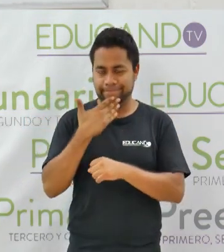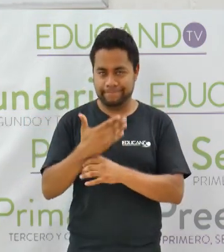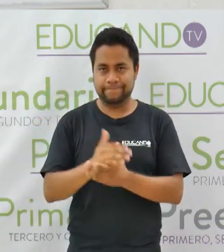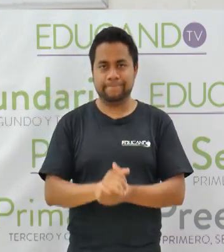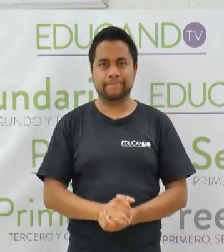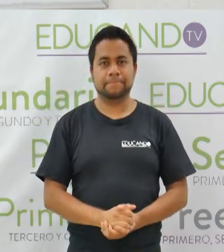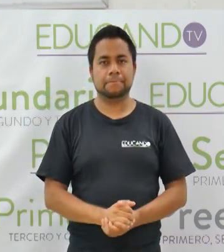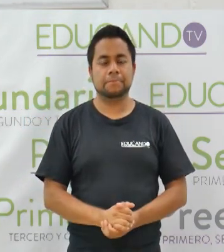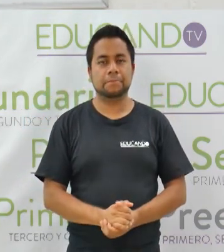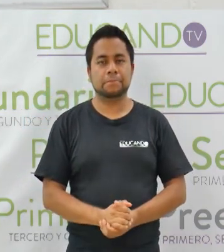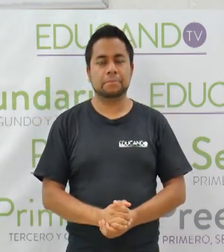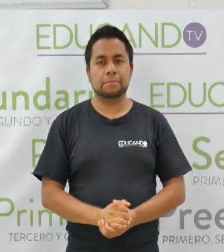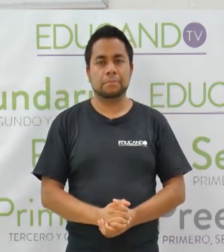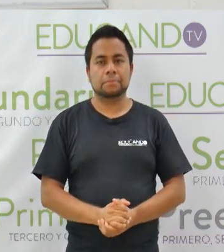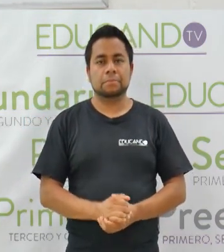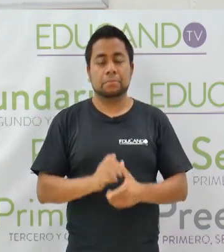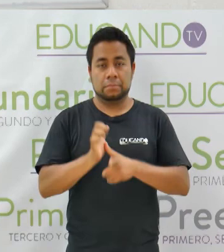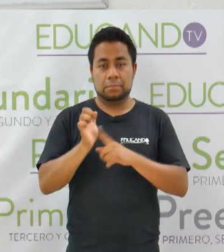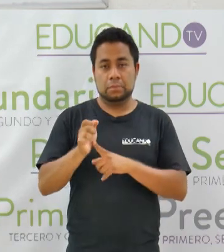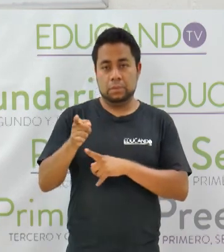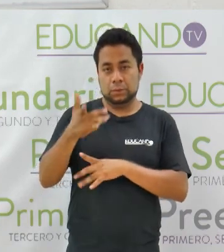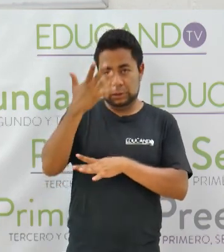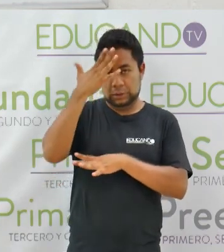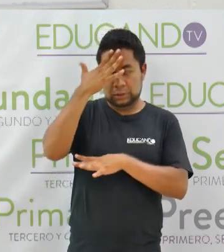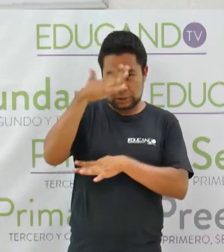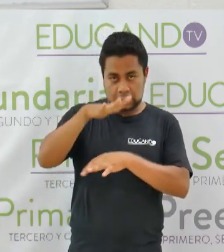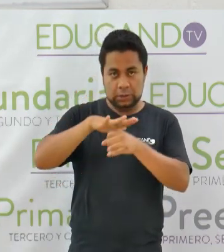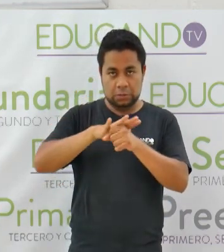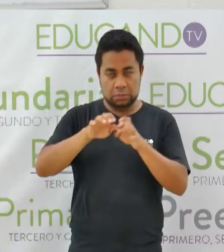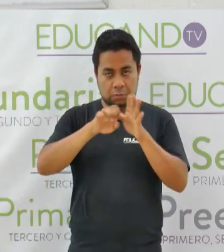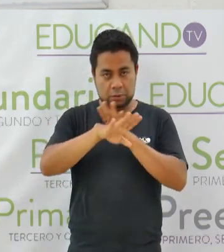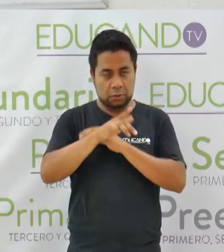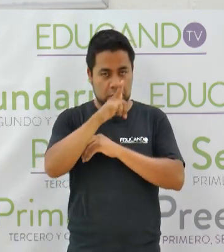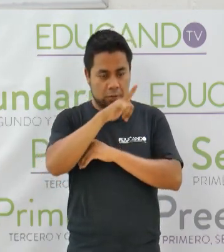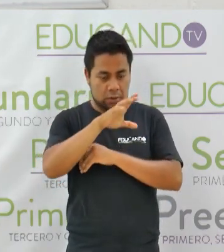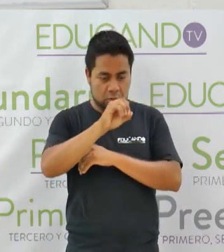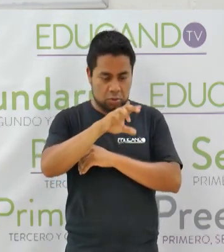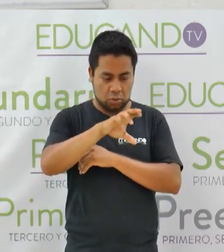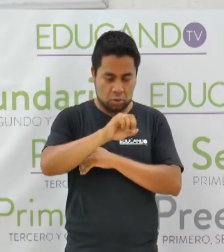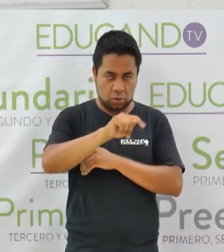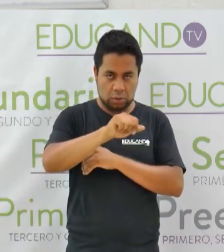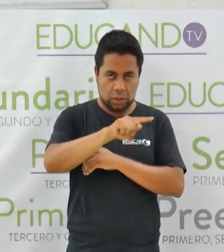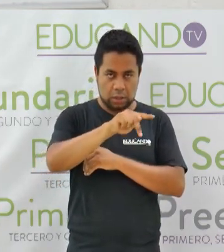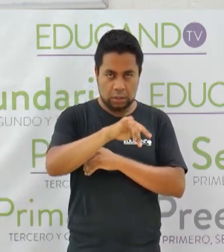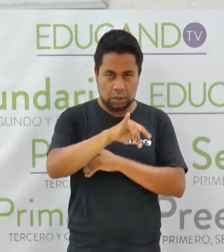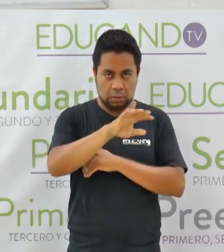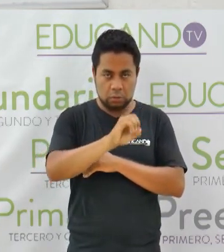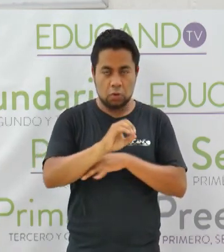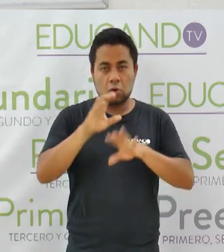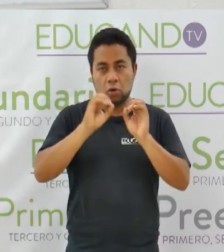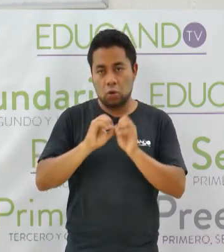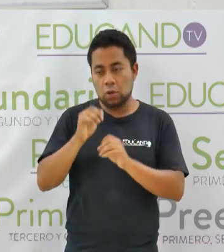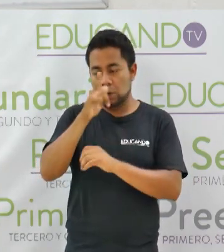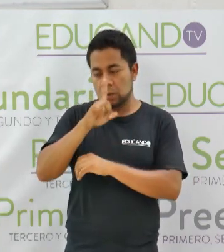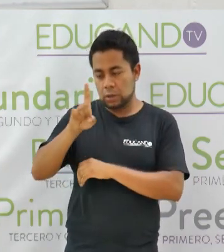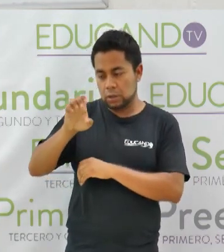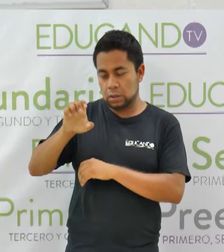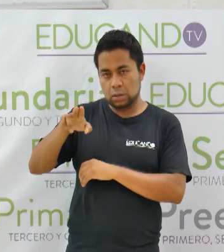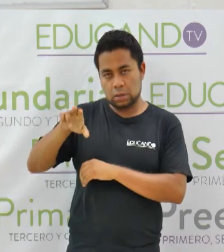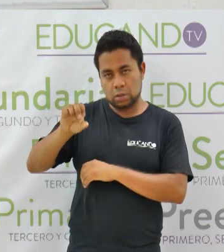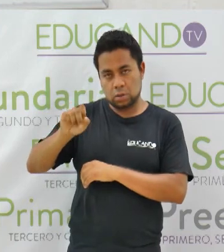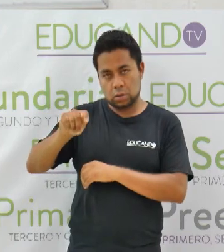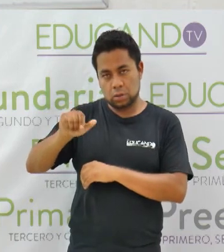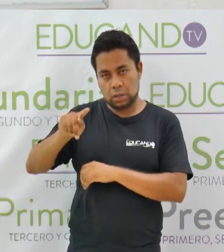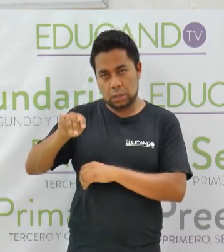bien. Entonces, ya tenemos identificado que tanto el lenguaje connotativo como el lenguaje denotativo va a